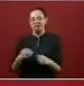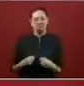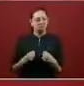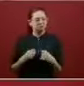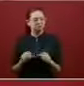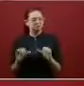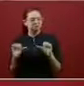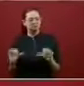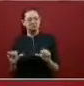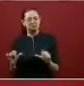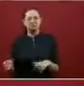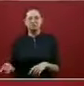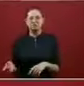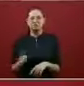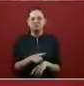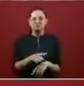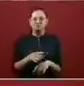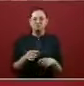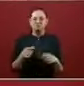maestro